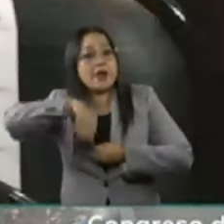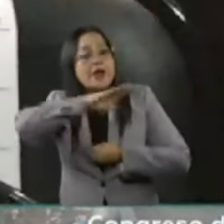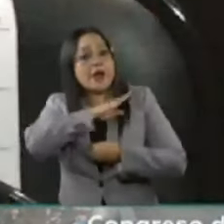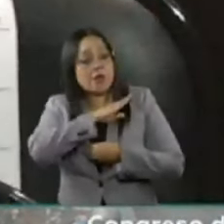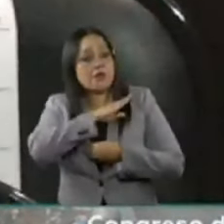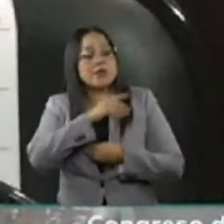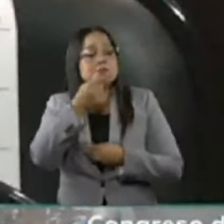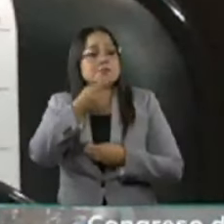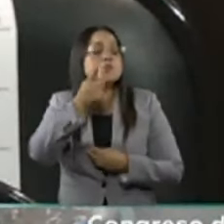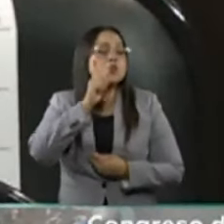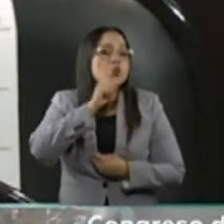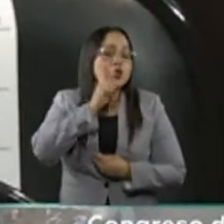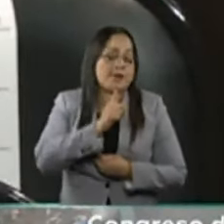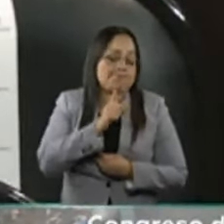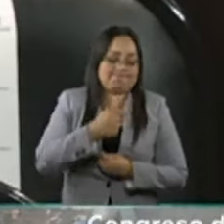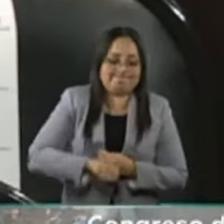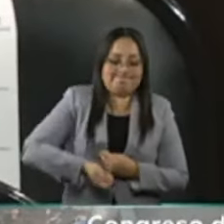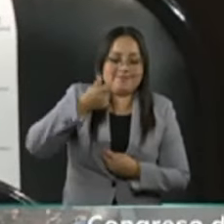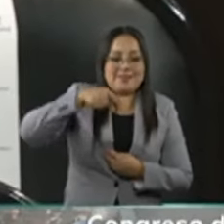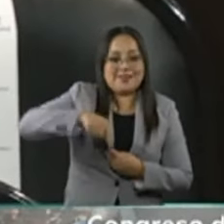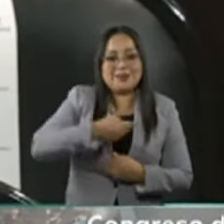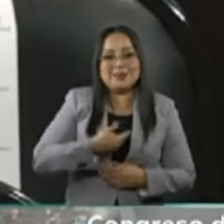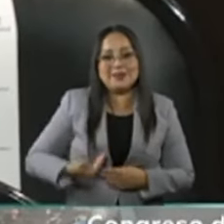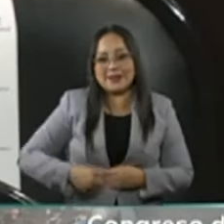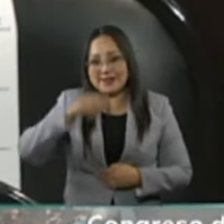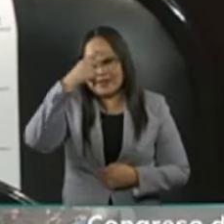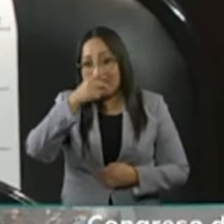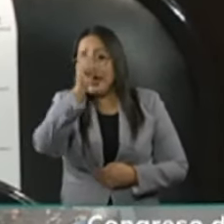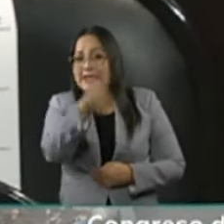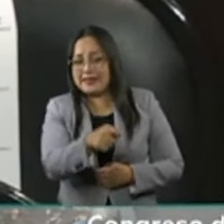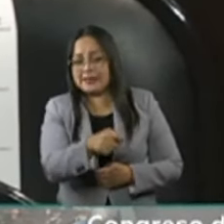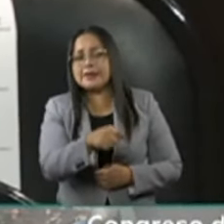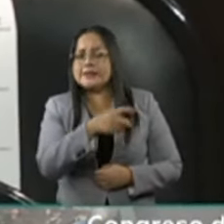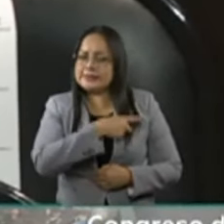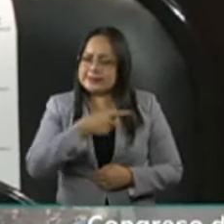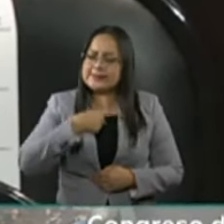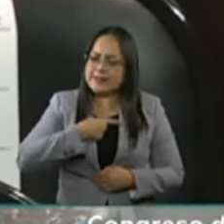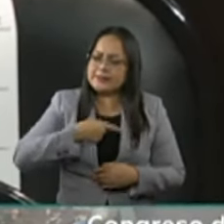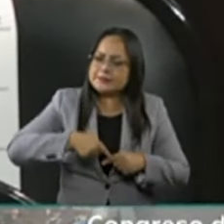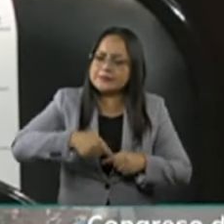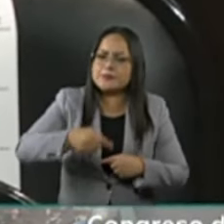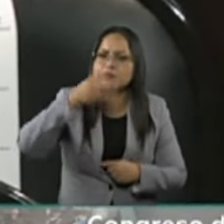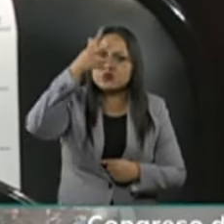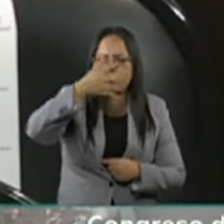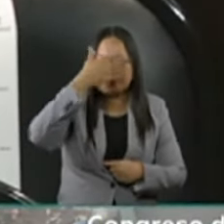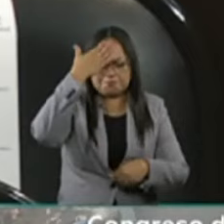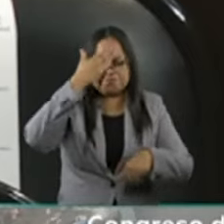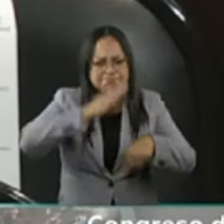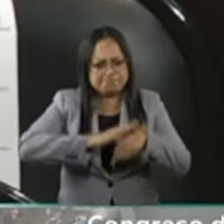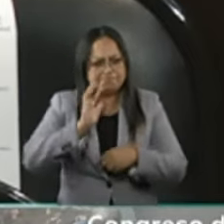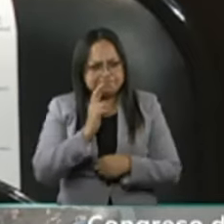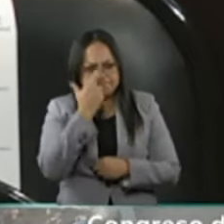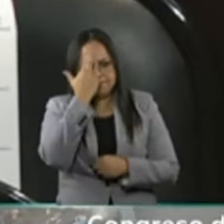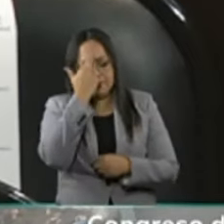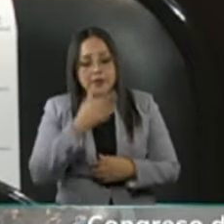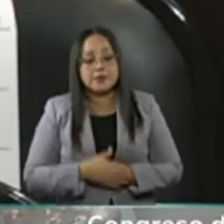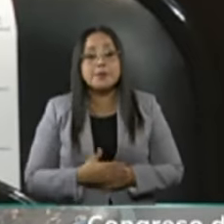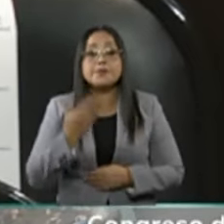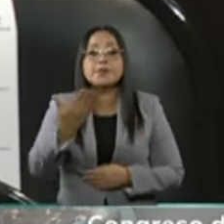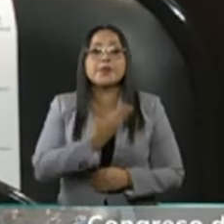de la República, y eso tiene que significar mucho en los años por venir.